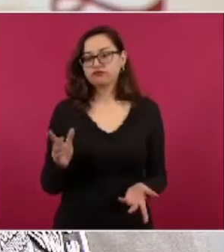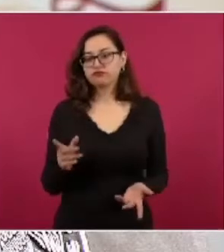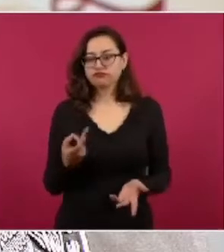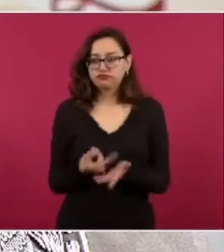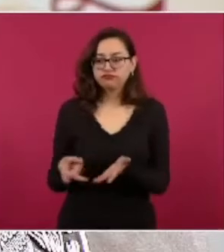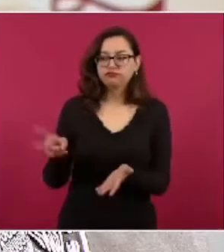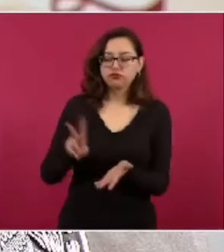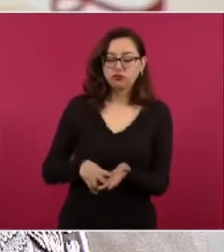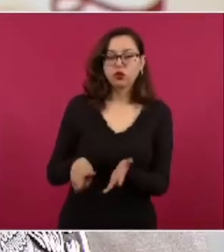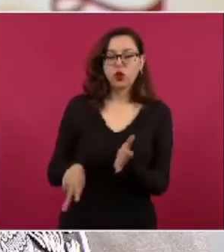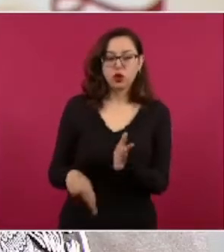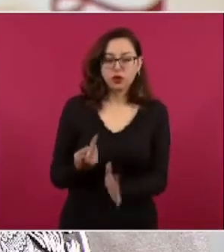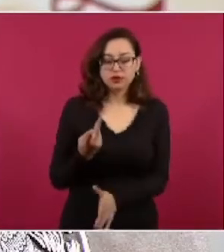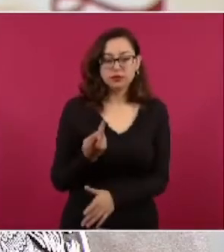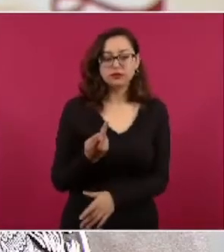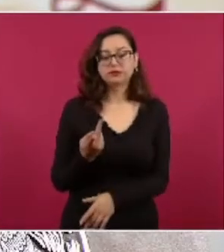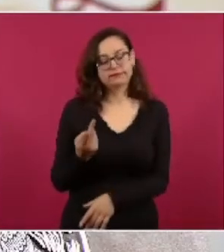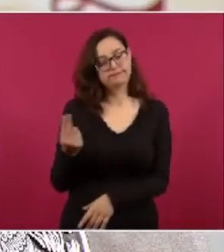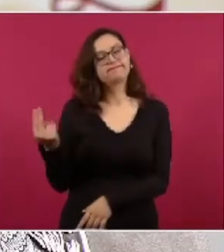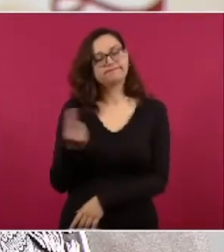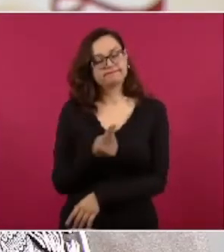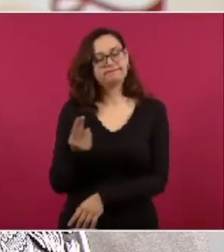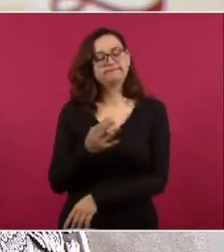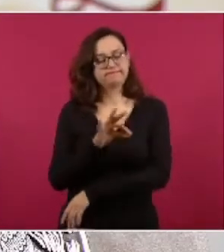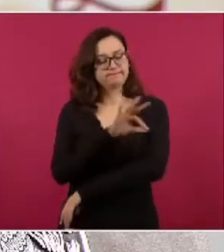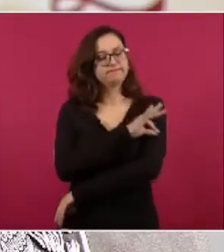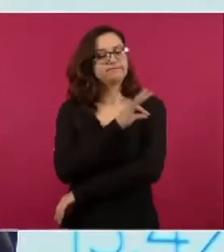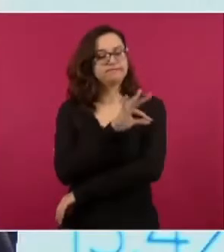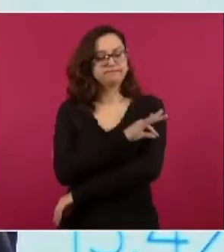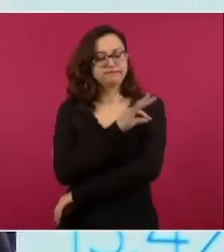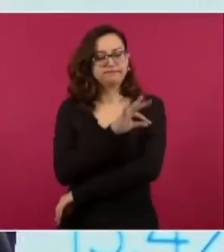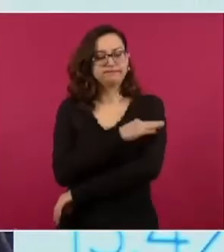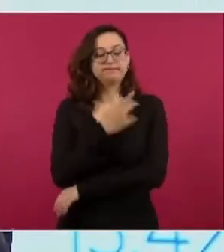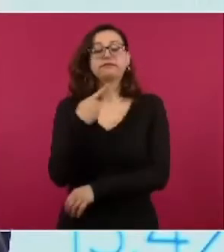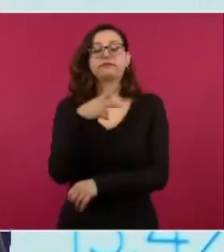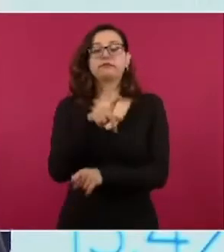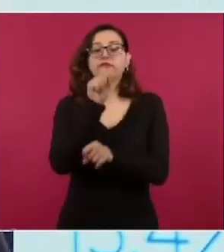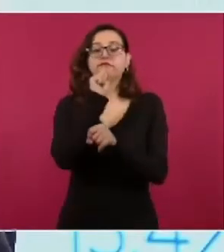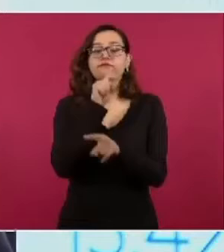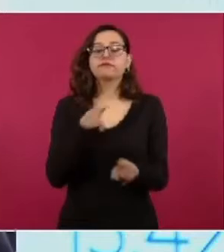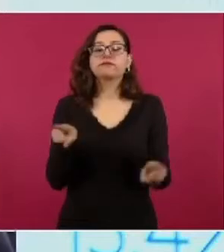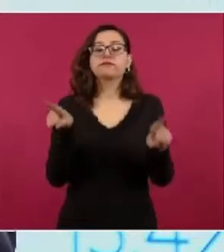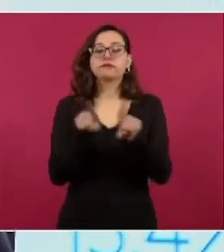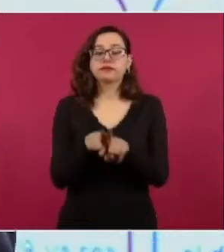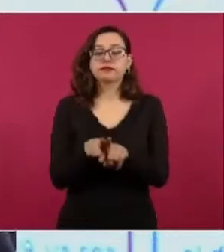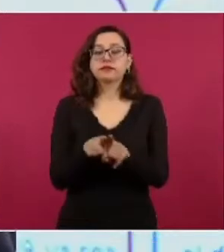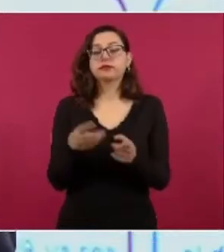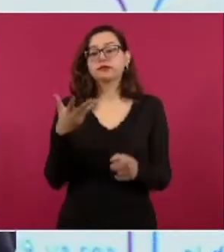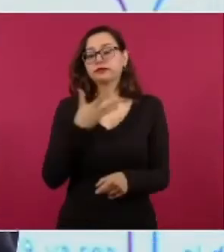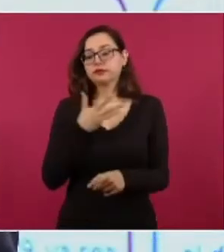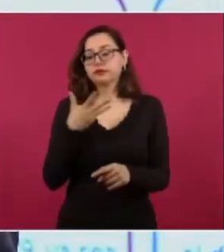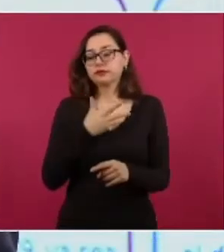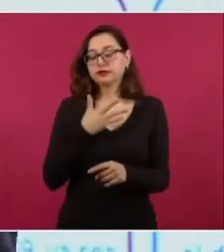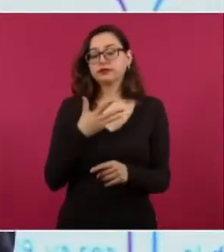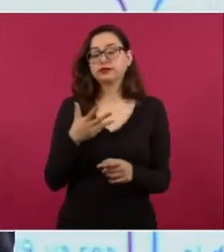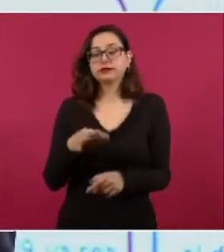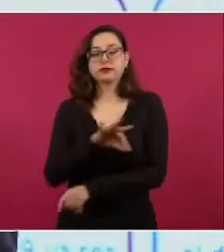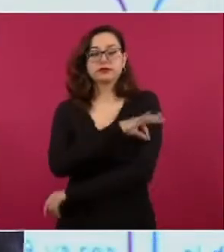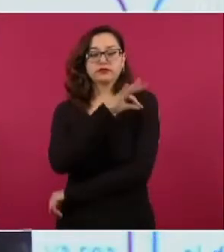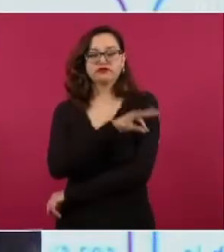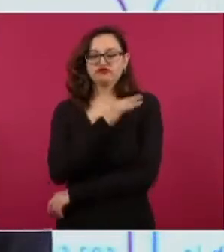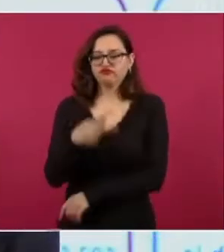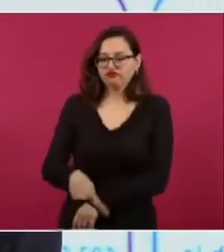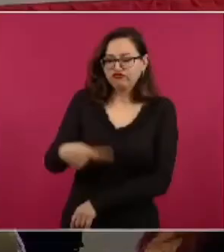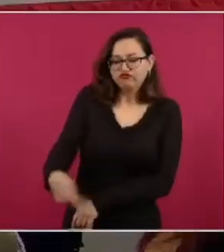refuerzos, se le invita a que se lo aplique. Pero además tenemos activo el ensayo clínico final de la vacuna